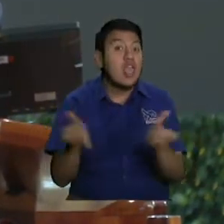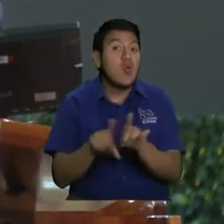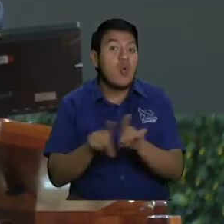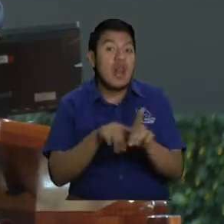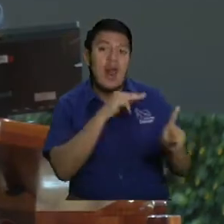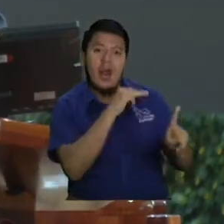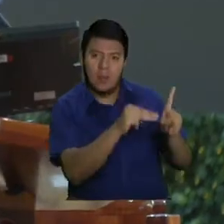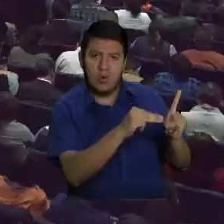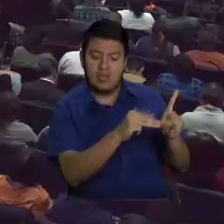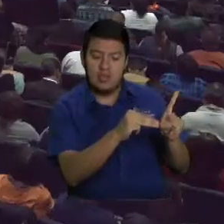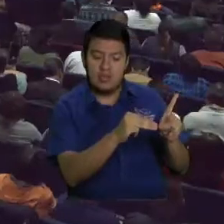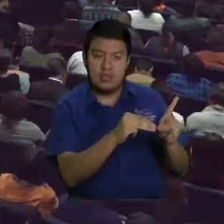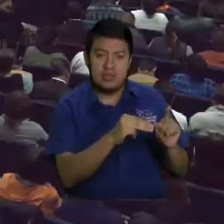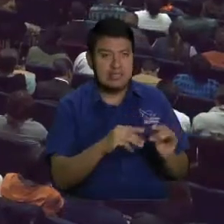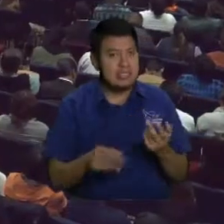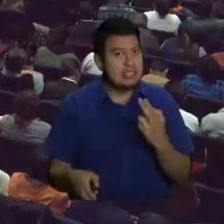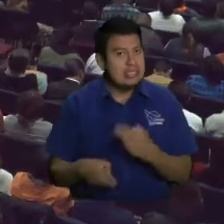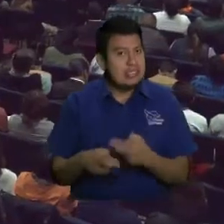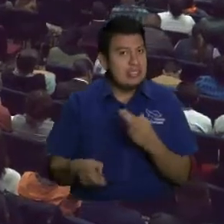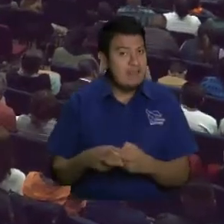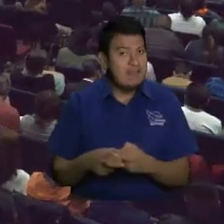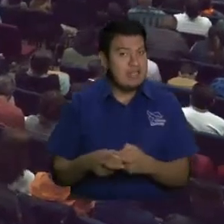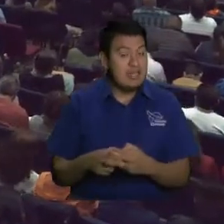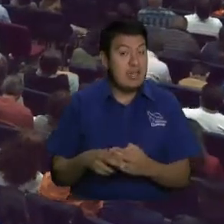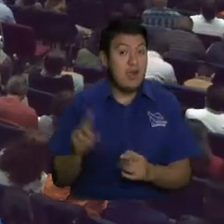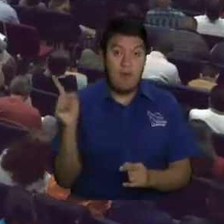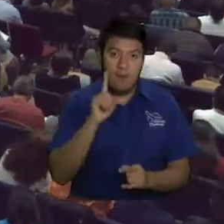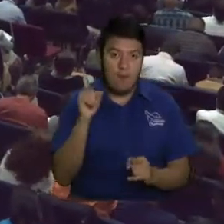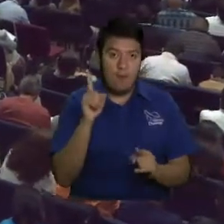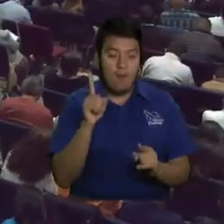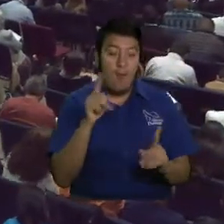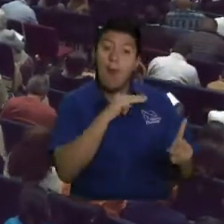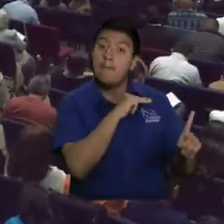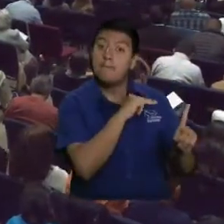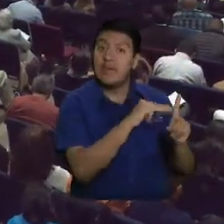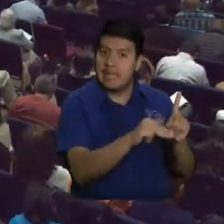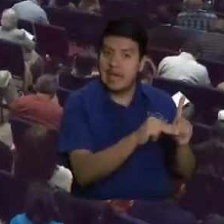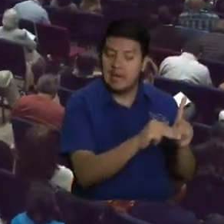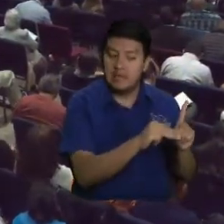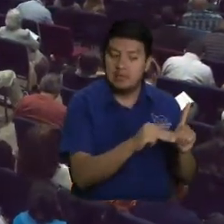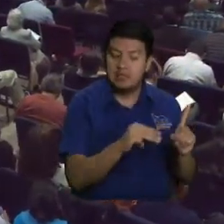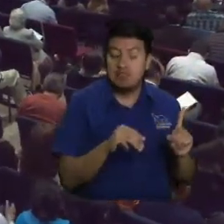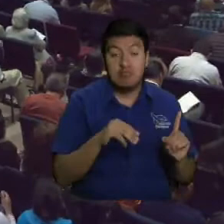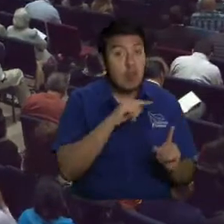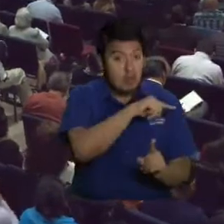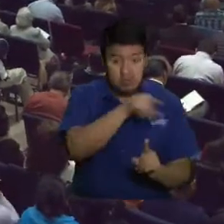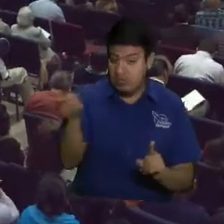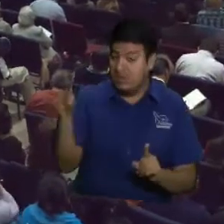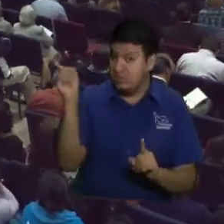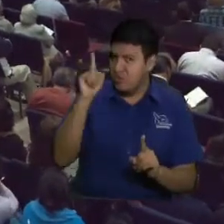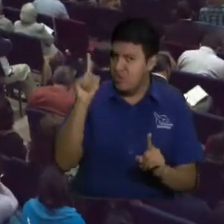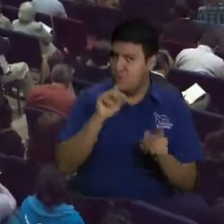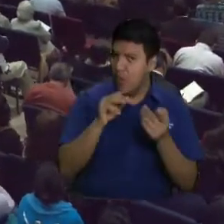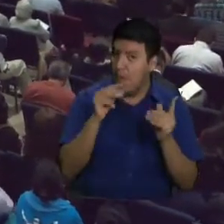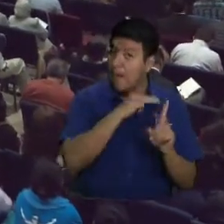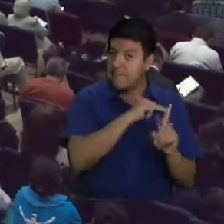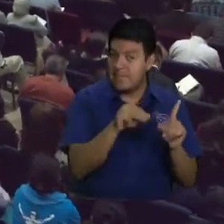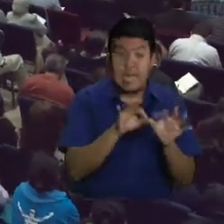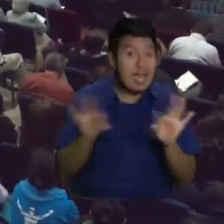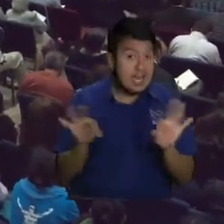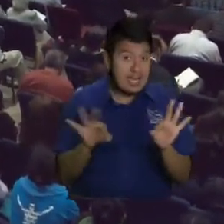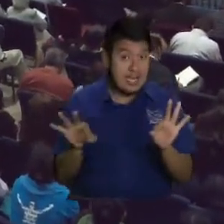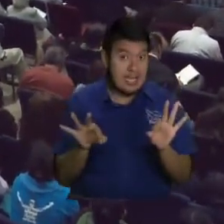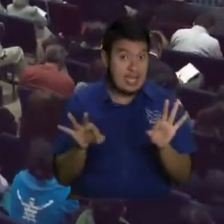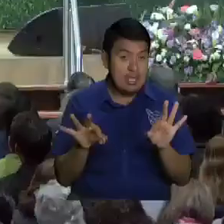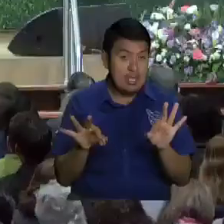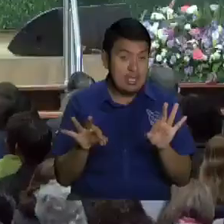¿verdad? Porque ya no es solo matar. Usted probablemente no ha matado a nadie, primero Dios. El que sí mató